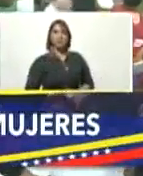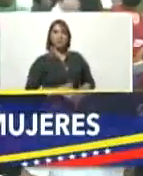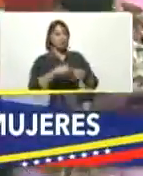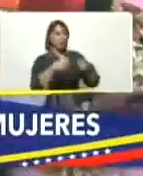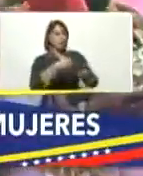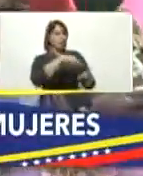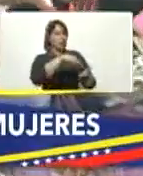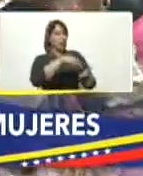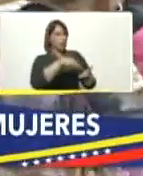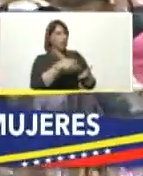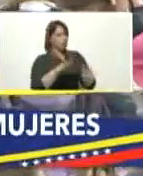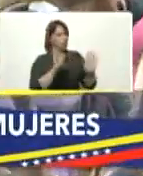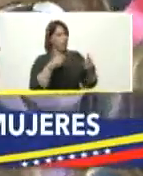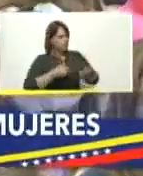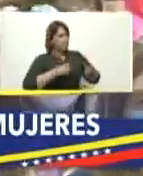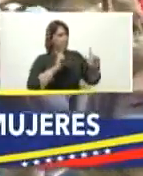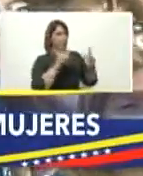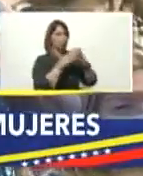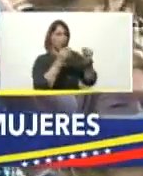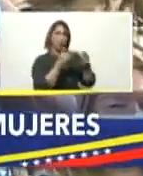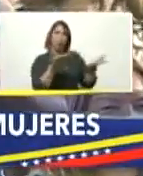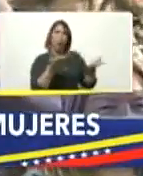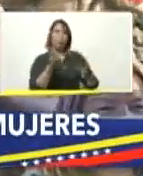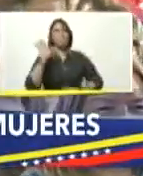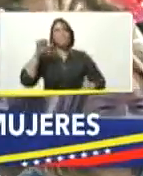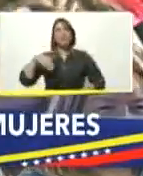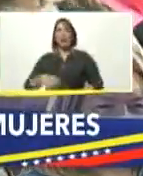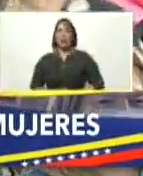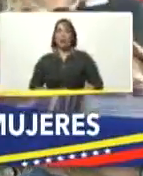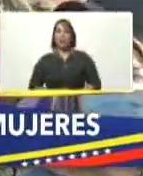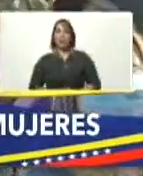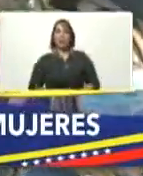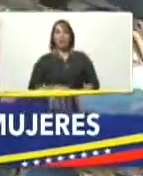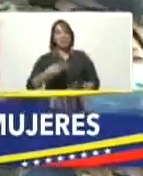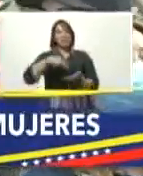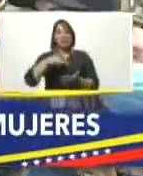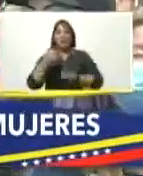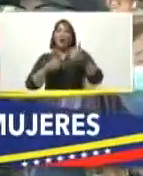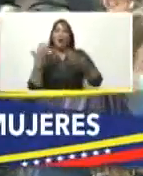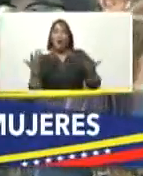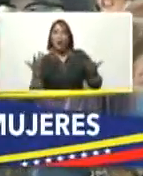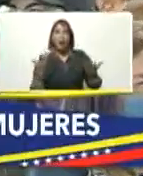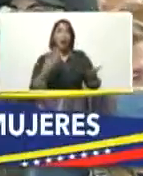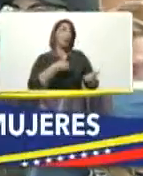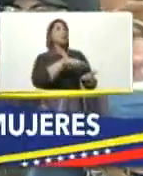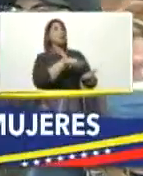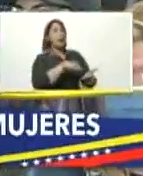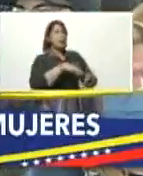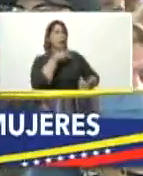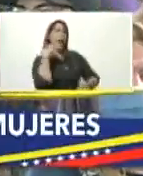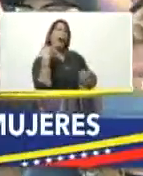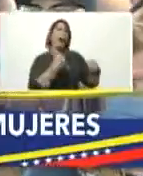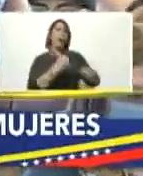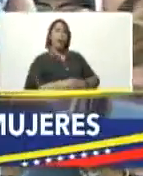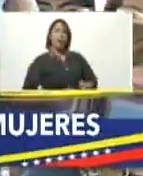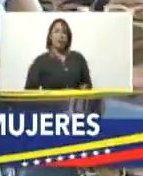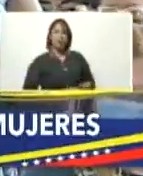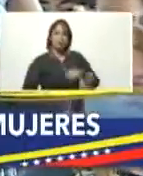salsa. Con el permiso aquí de todas. Más nada, casino o salsa brava, cualquiera. No, salsa brava. Salsa indestructible, brava. Por